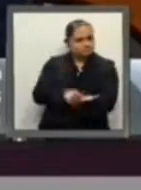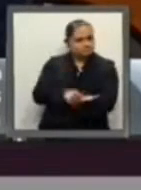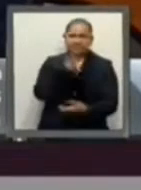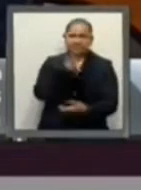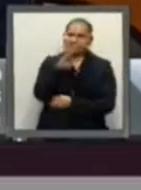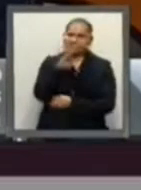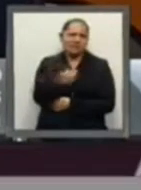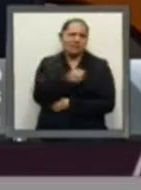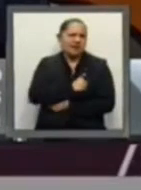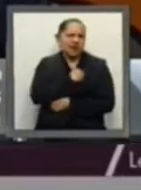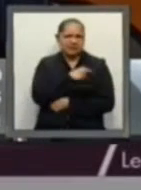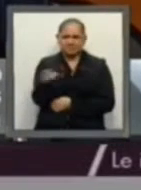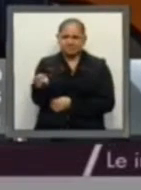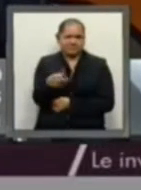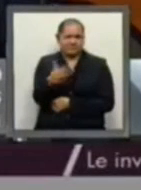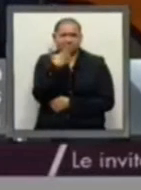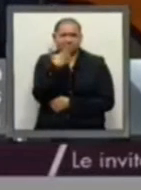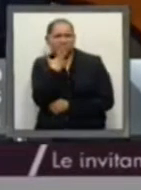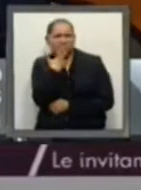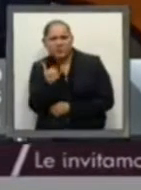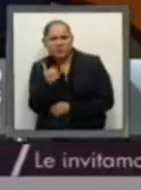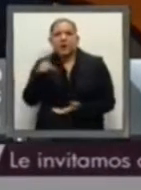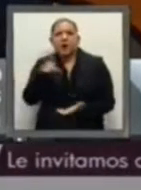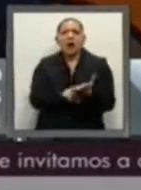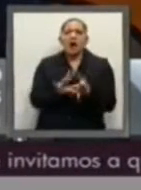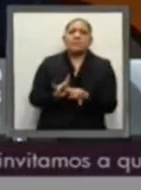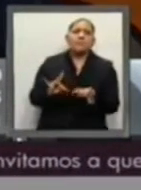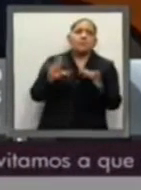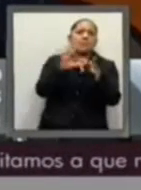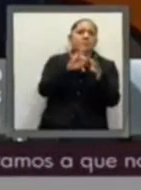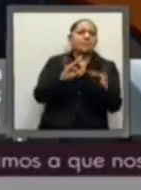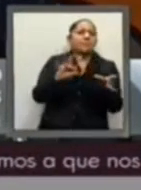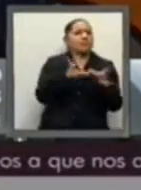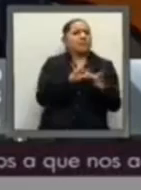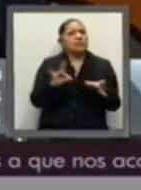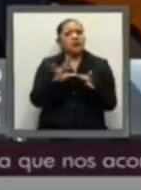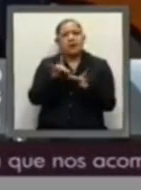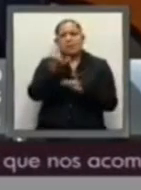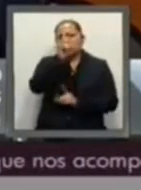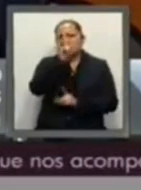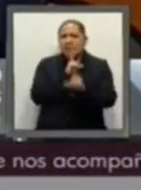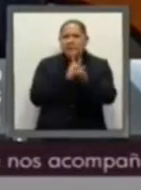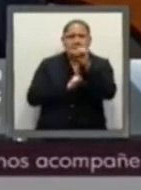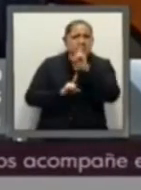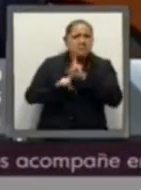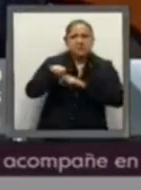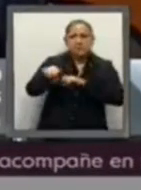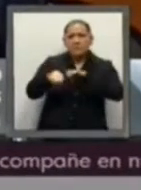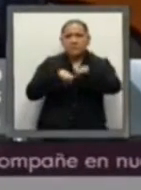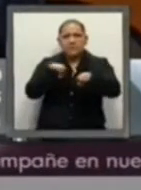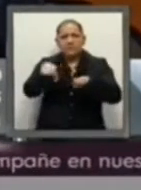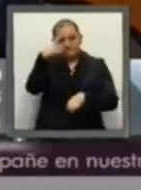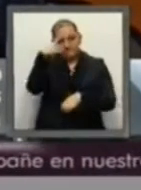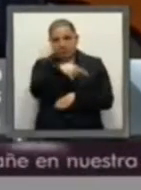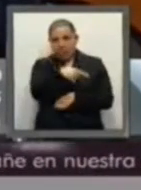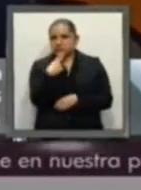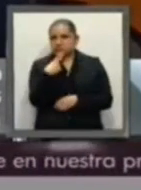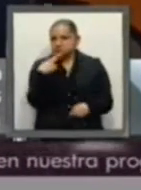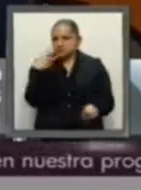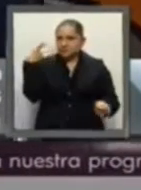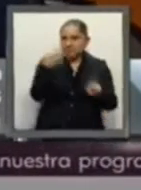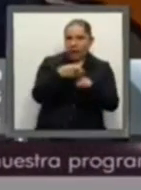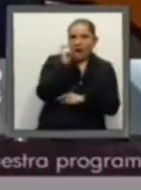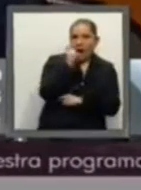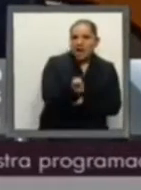con las cuales se quiso construir este asunto de la reforma energética con las características porque detrás